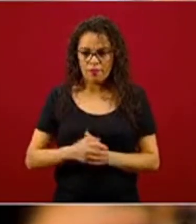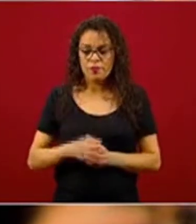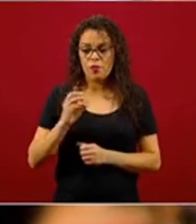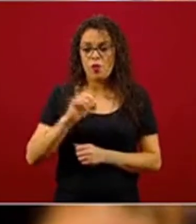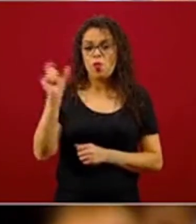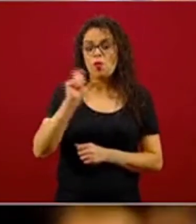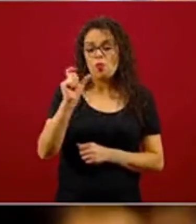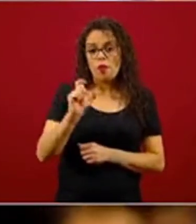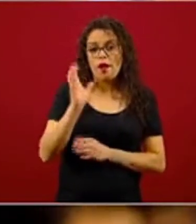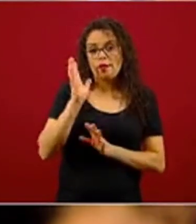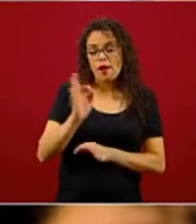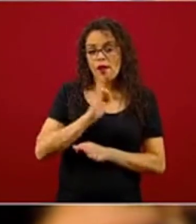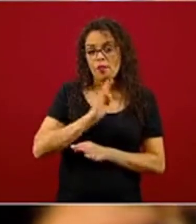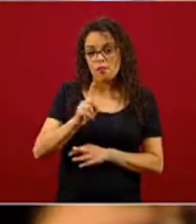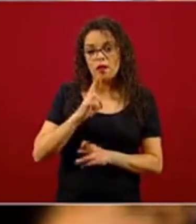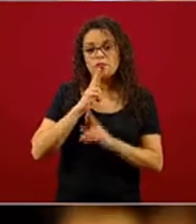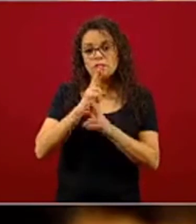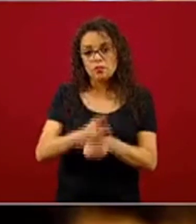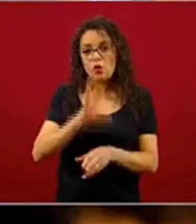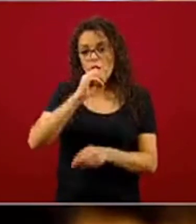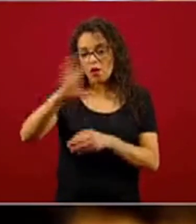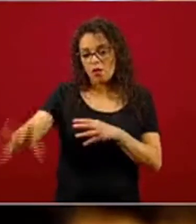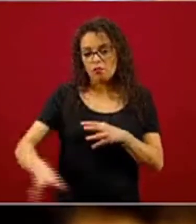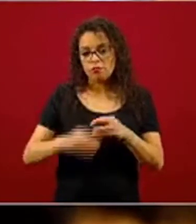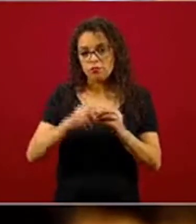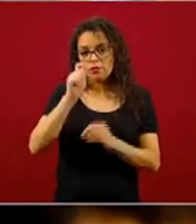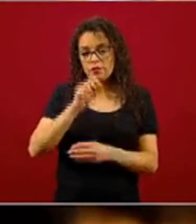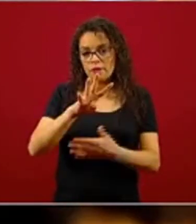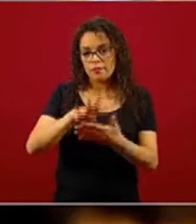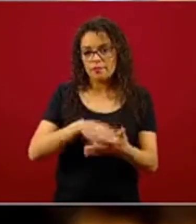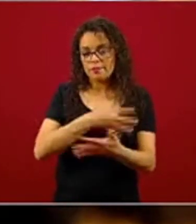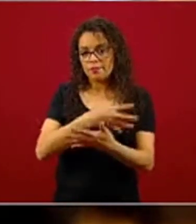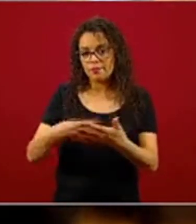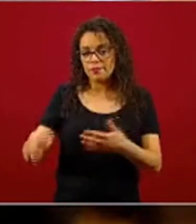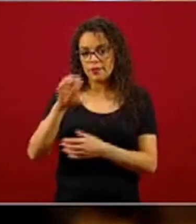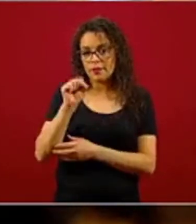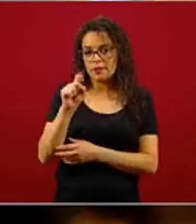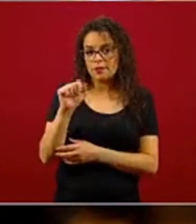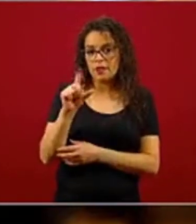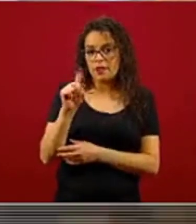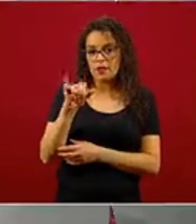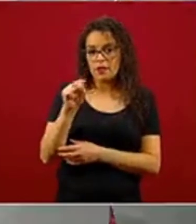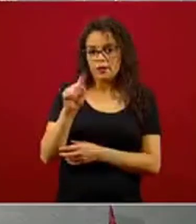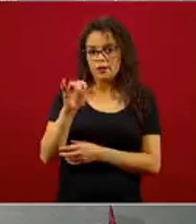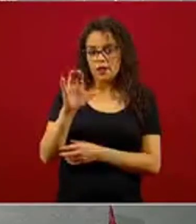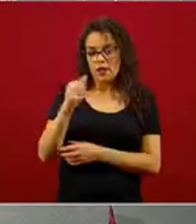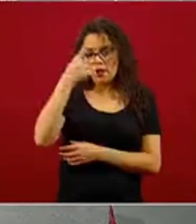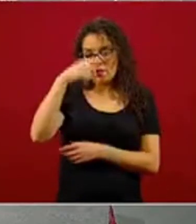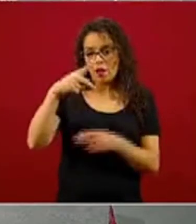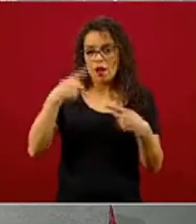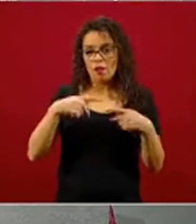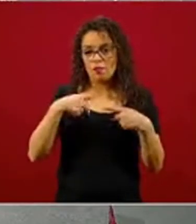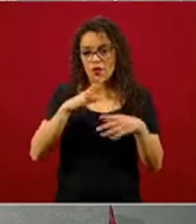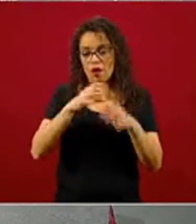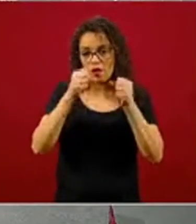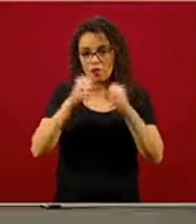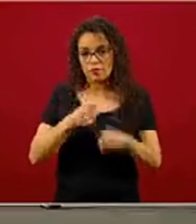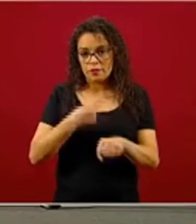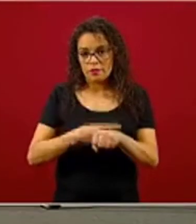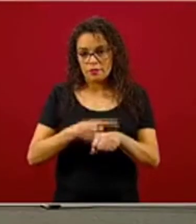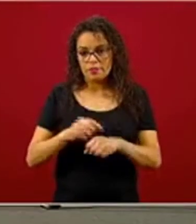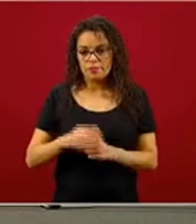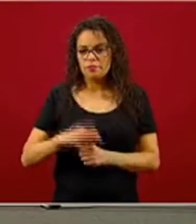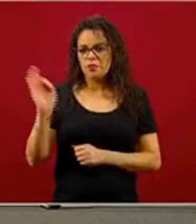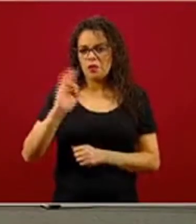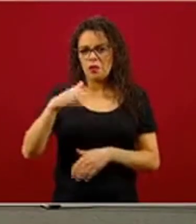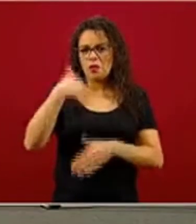estiman que ya se puedan sumar a la estadística de los casos, por favor. ¿Es posible que el próximo viernes podamos estar dando